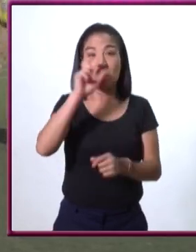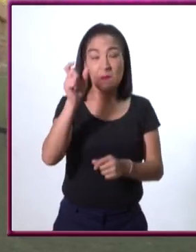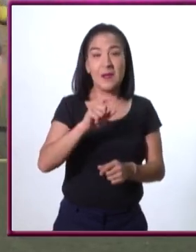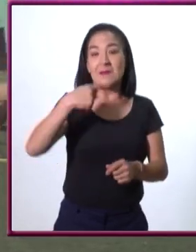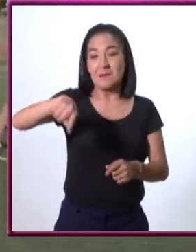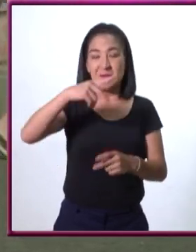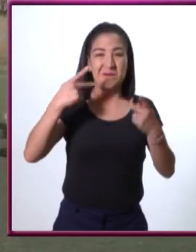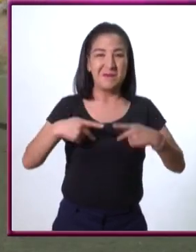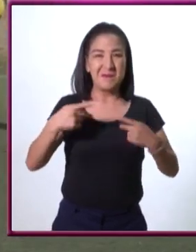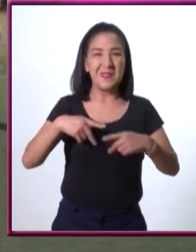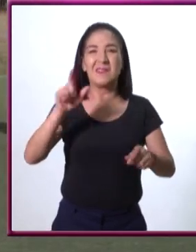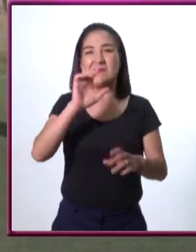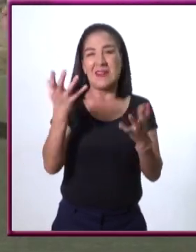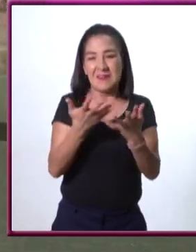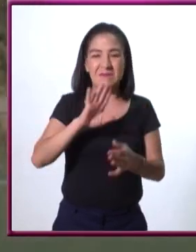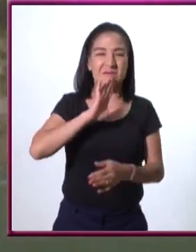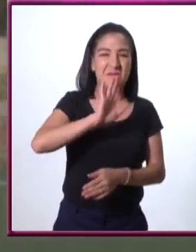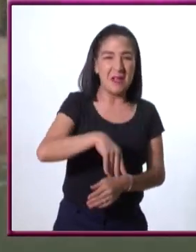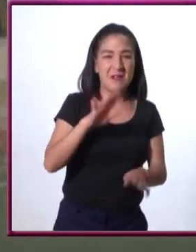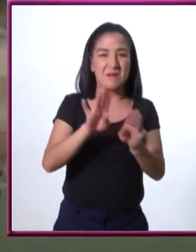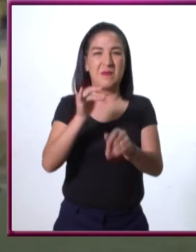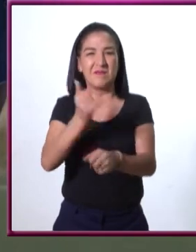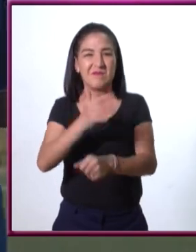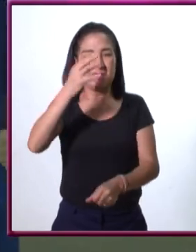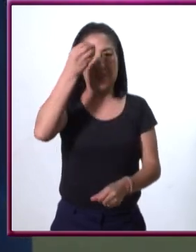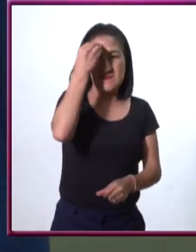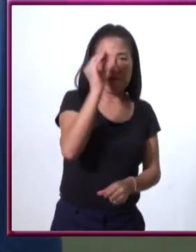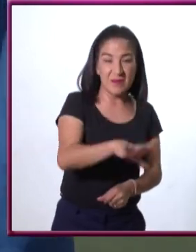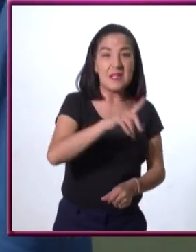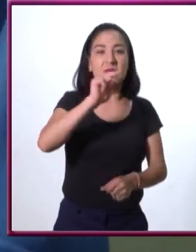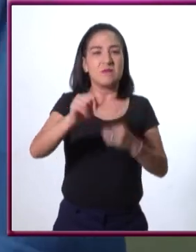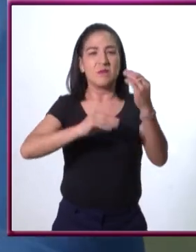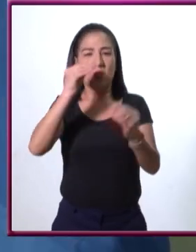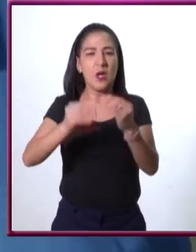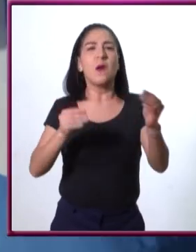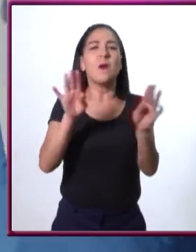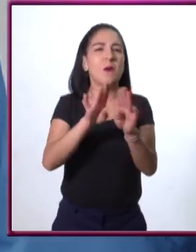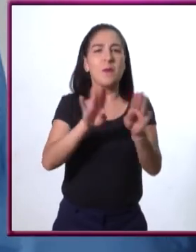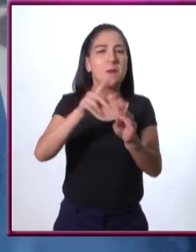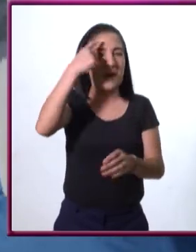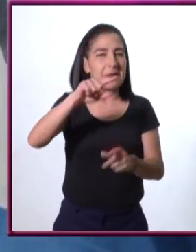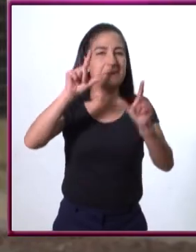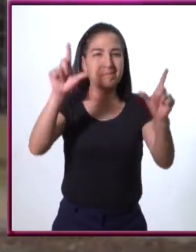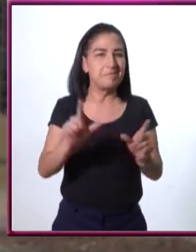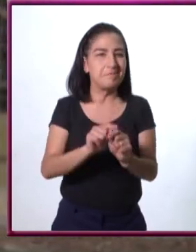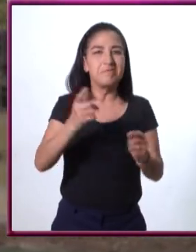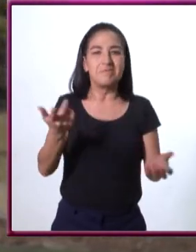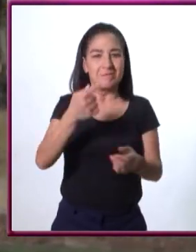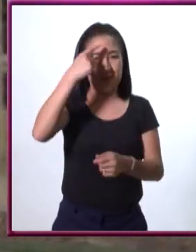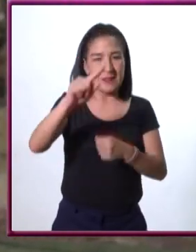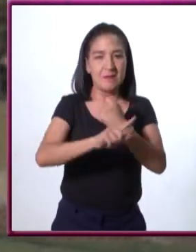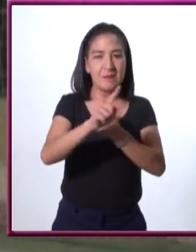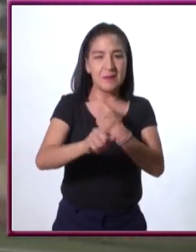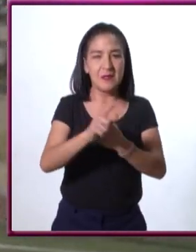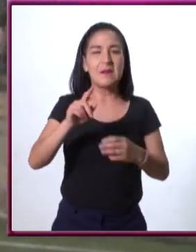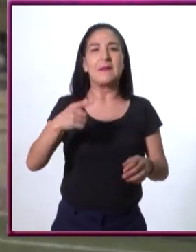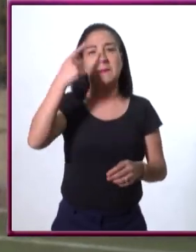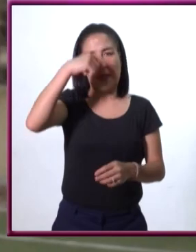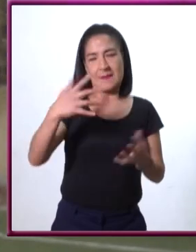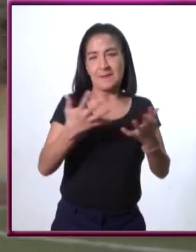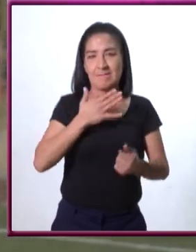que nos perjudica o que nos lastima y estamos en conflicto, ¿de qué forma buscamos reparar el daño? ¿Cómo esperamos que se haga